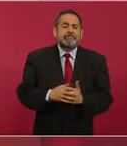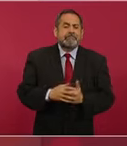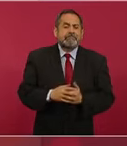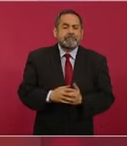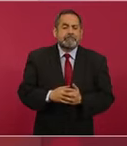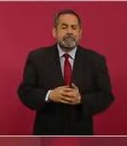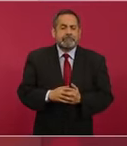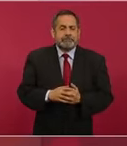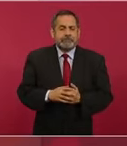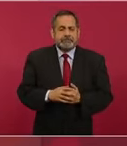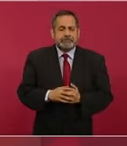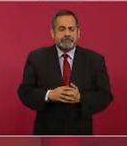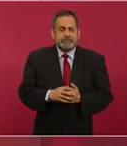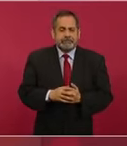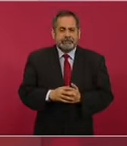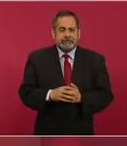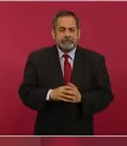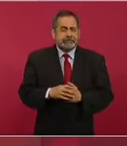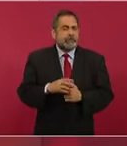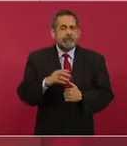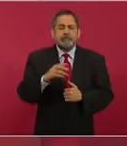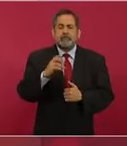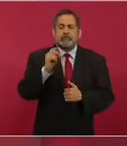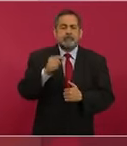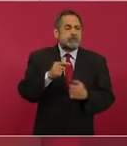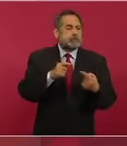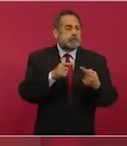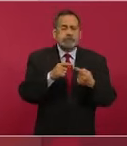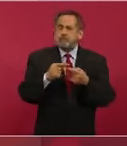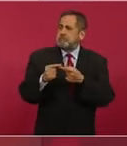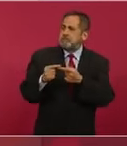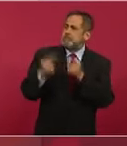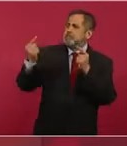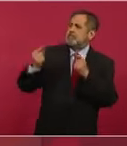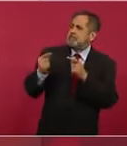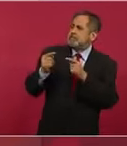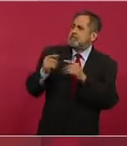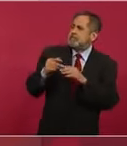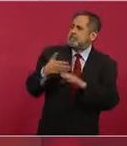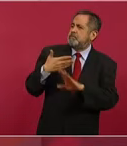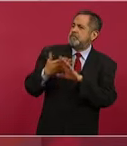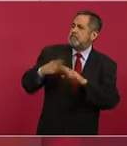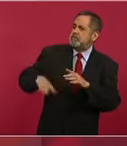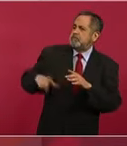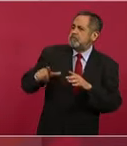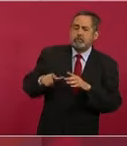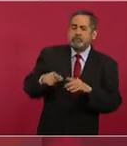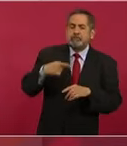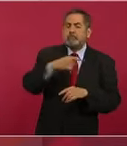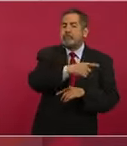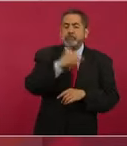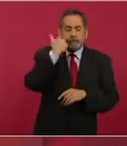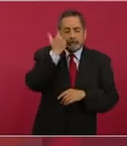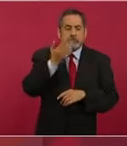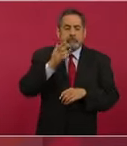asunto de oposición al gobierno, es una lucha de poder,